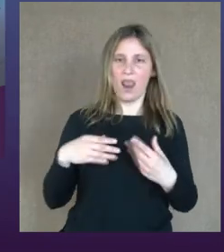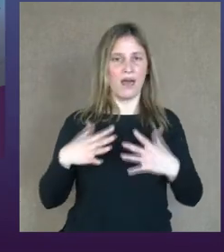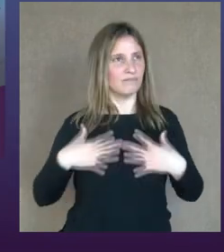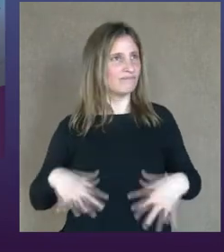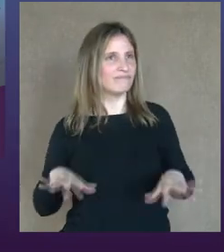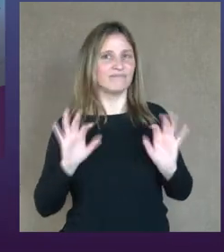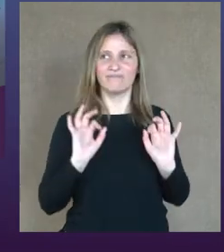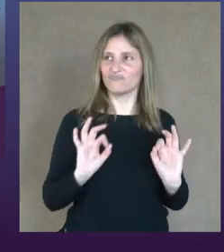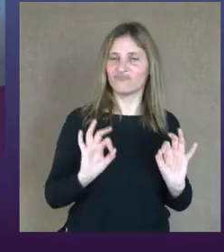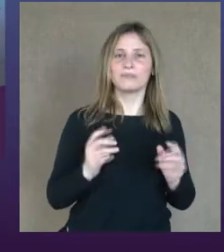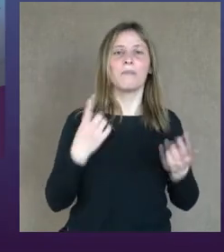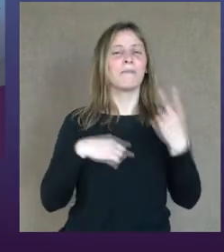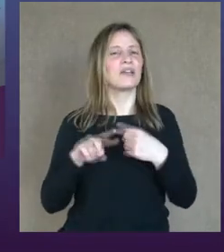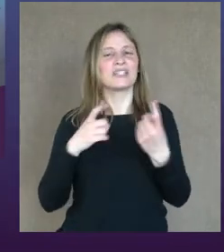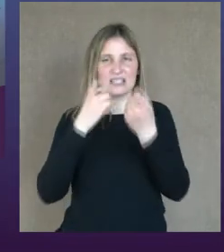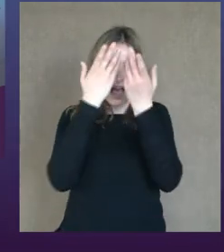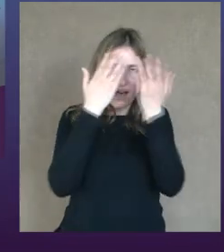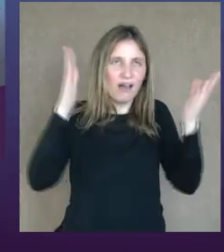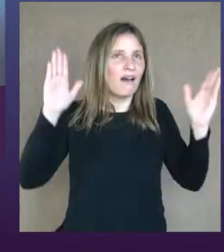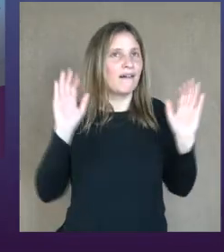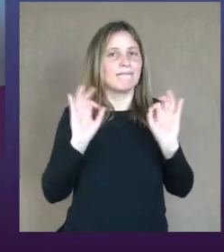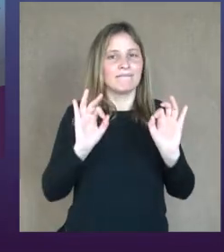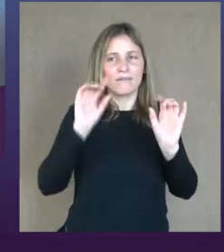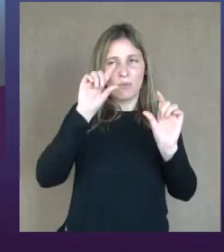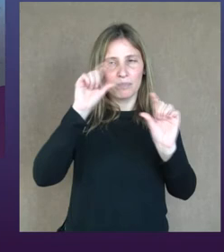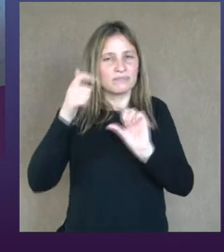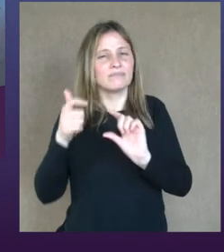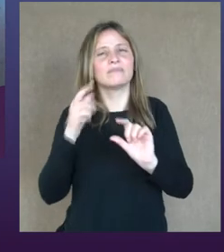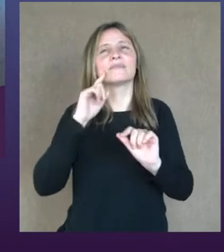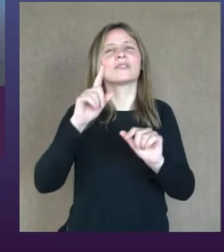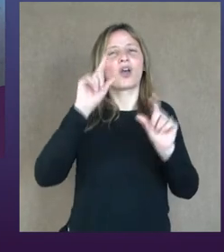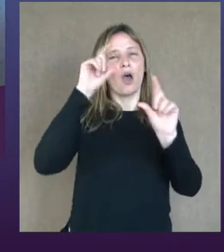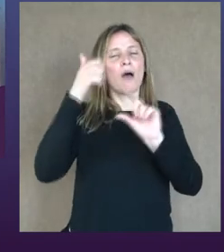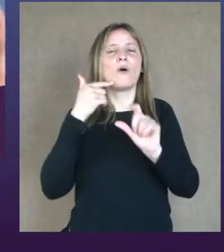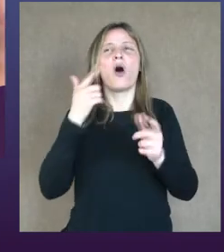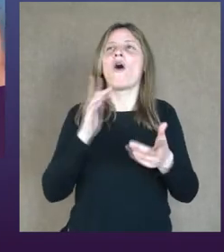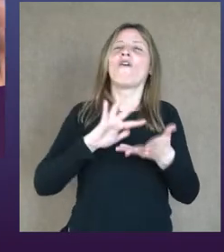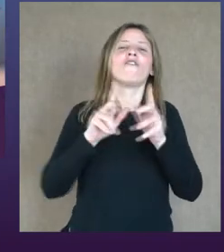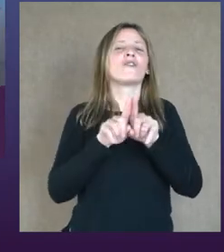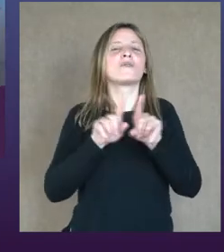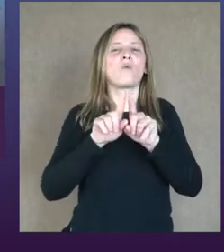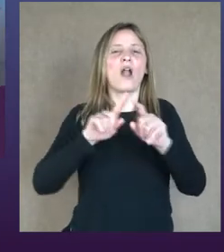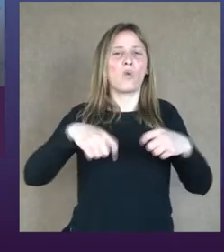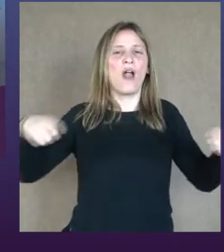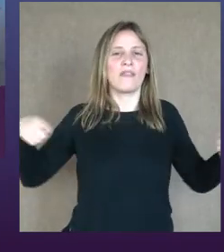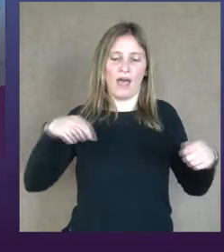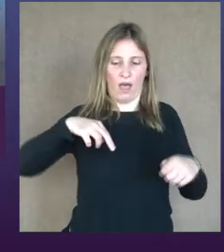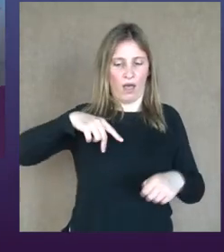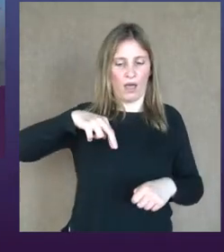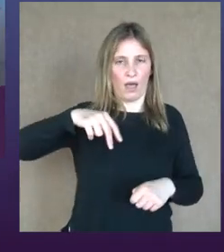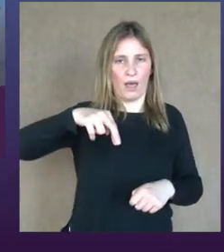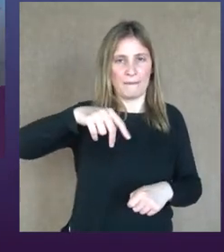todas las condiciones, pero tenés que poder generar ese pequeño. Para mí es como de un equilibrista, ¿no? Que camina por una cuerda y, bueno,